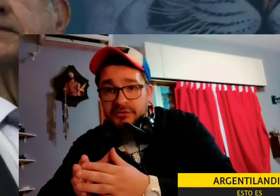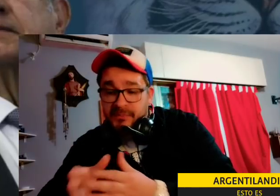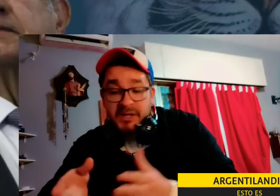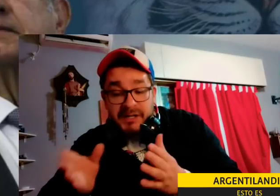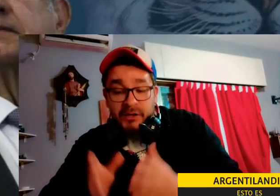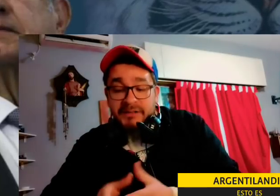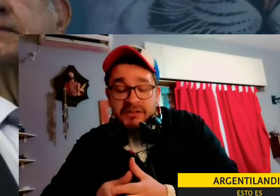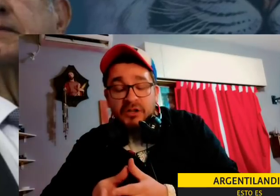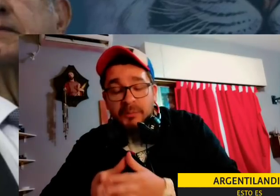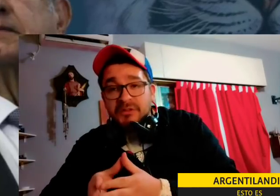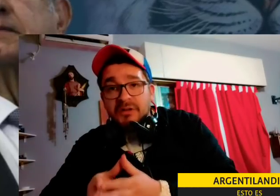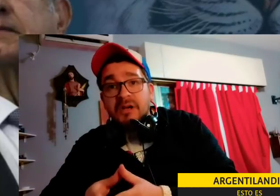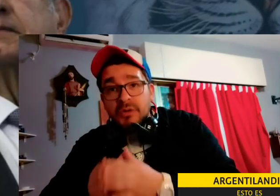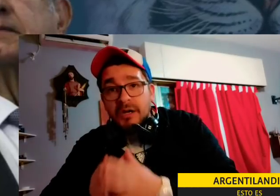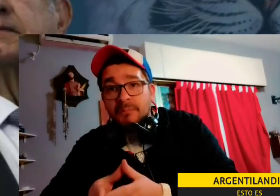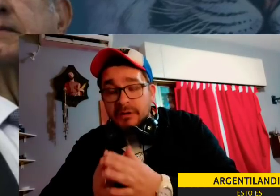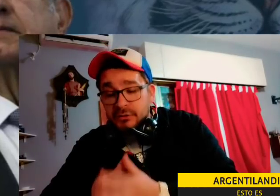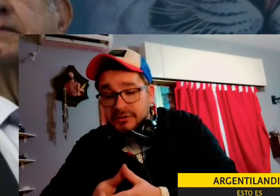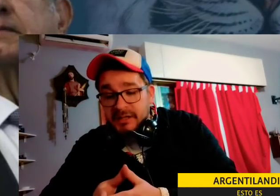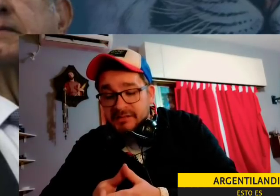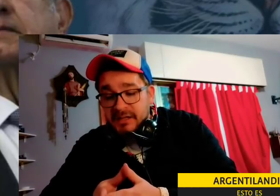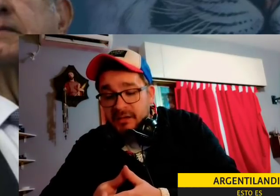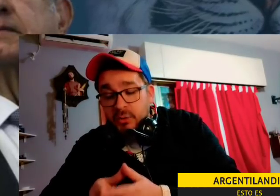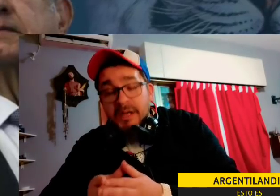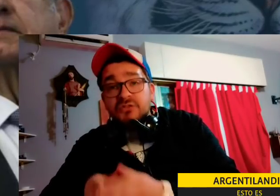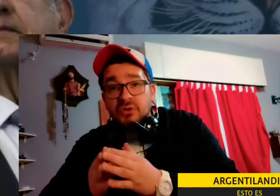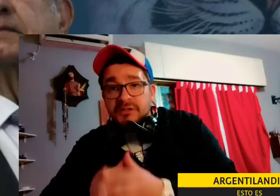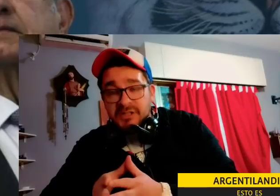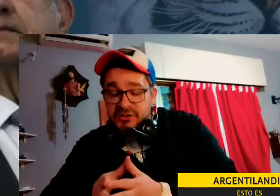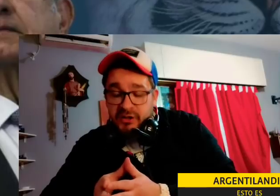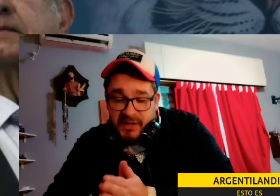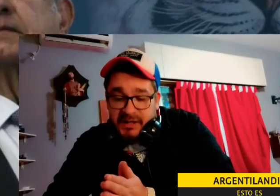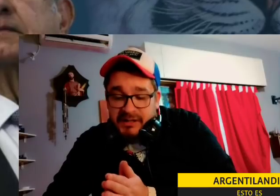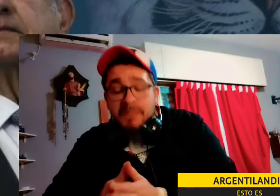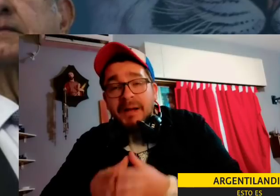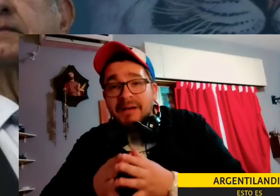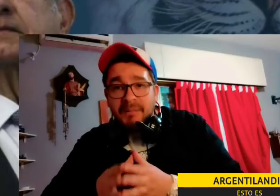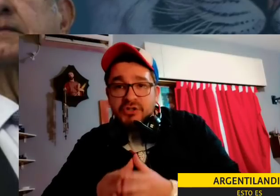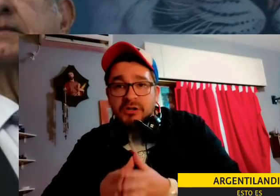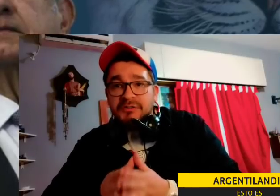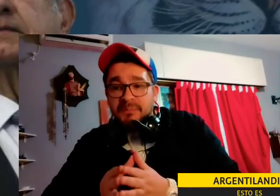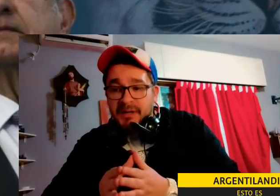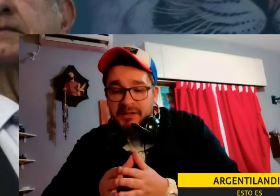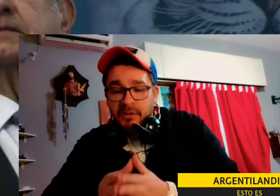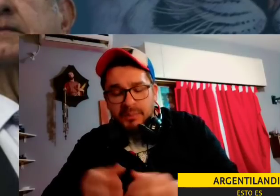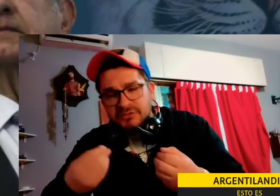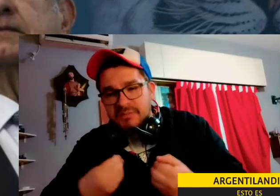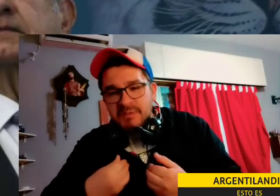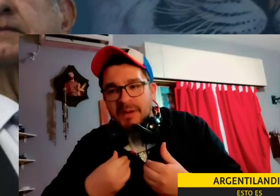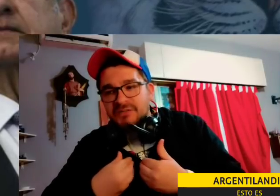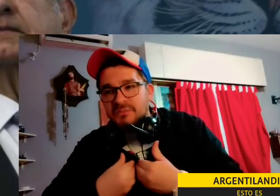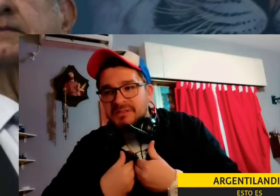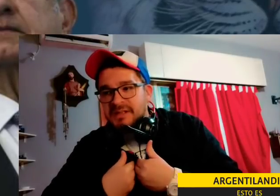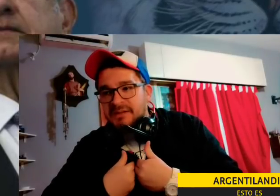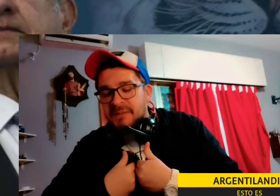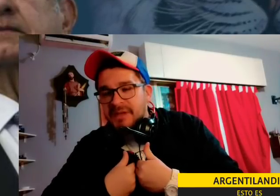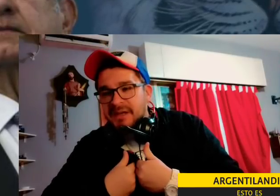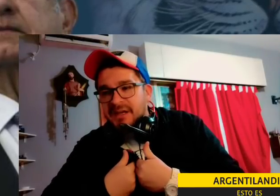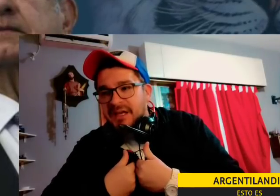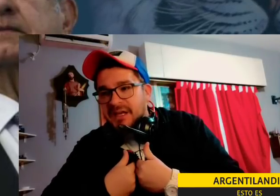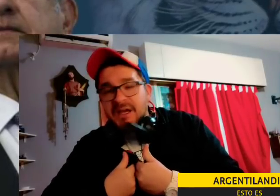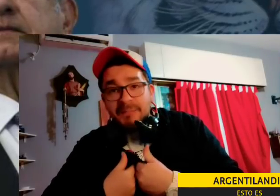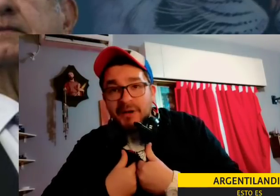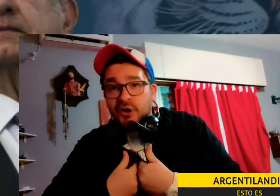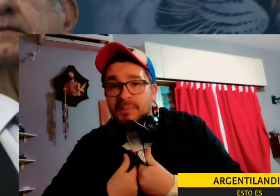precios alocados. Y lo que está haciendo López Obrador es cuidar el pueblo de ustedes, cuidar su bolsillo, y es palabra mayor, como siempre les digo. Por eso mismo para mí es un